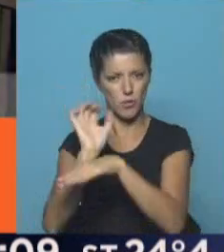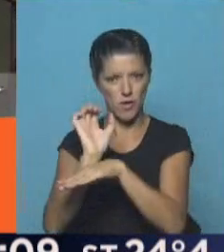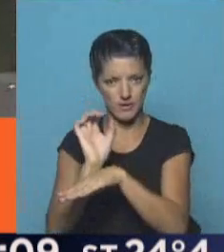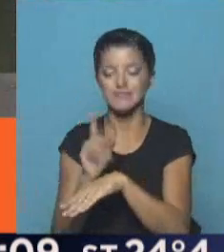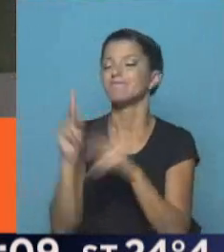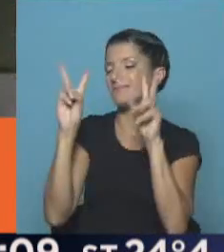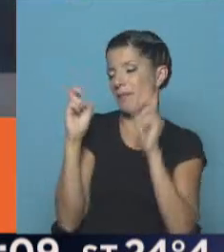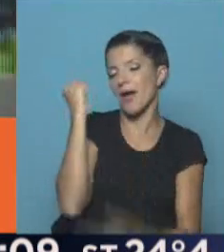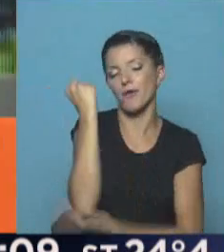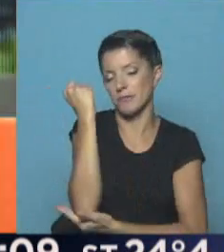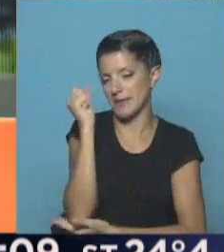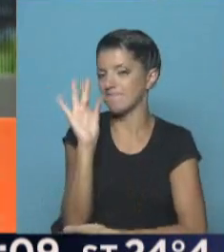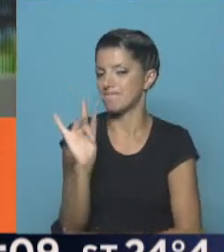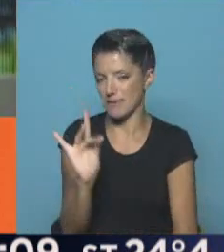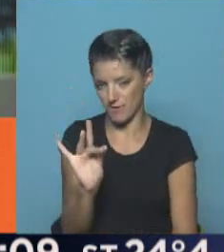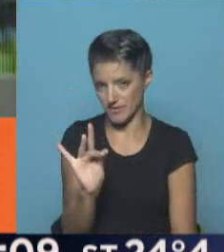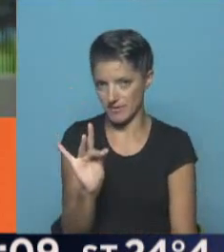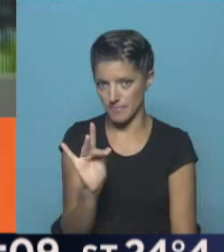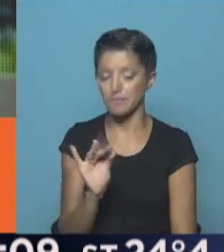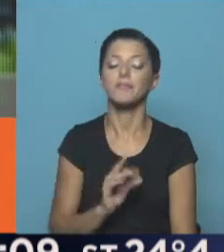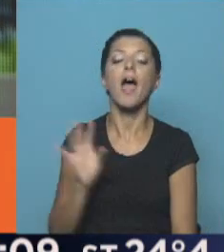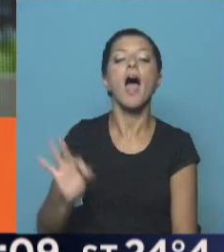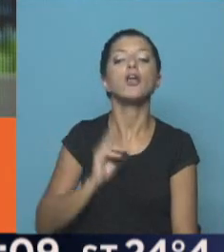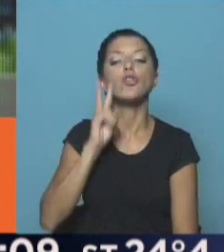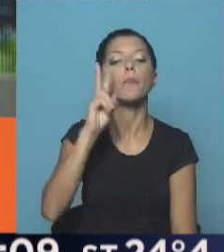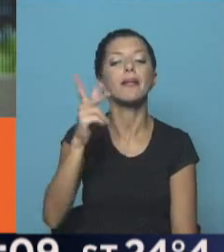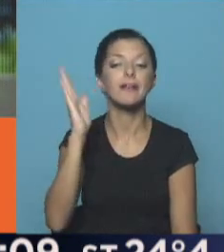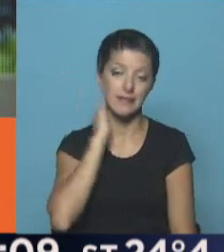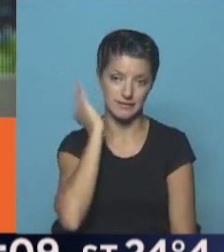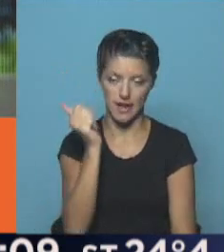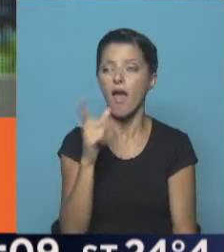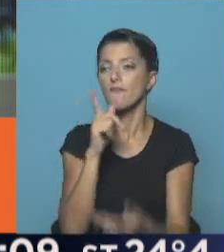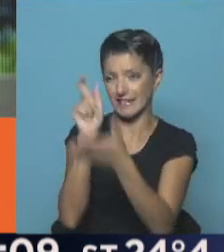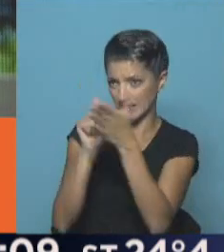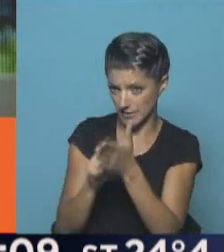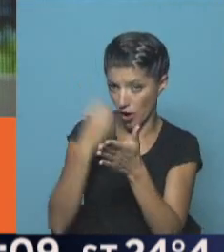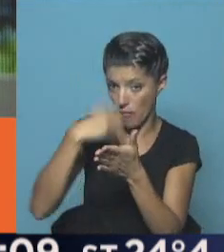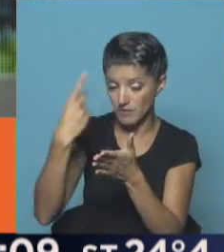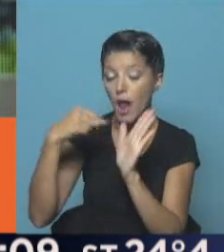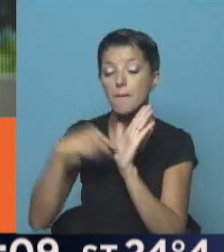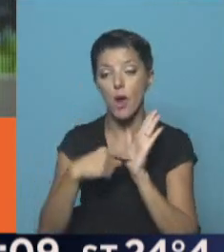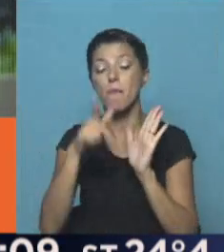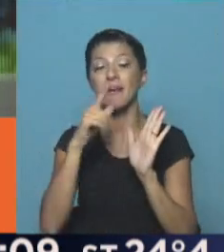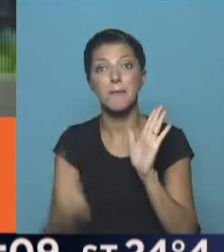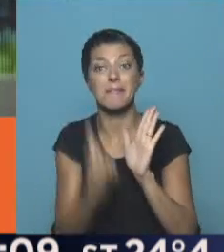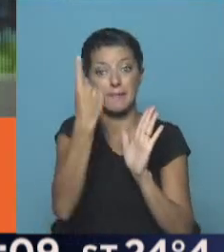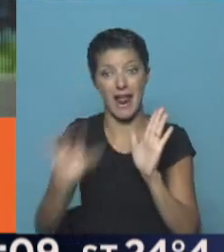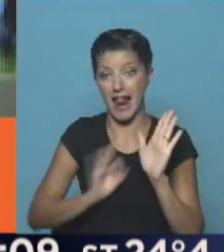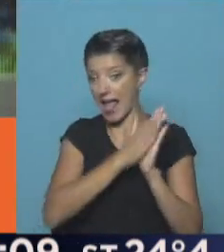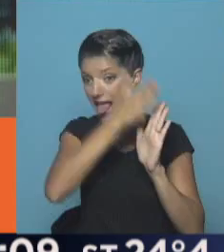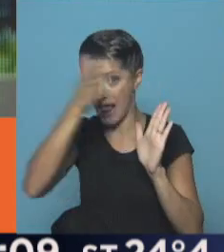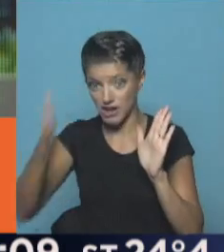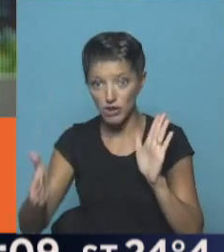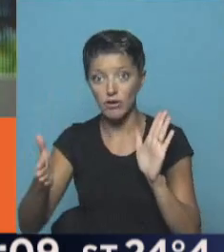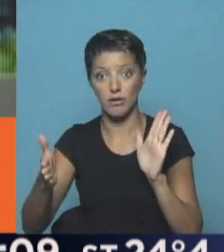términos económicos. Es el 2016, cierra, todavía no están las estadísticas oficiales, pero se estima que va a ser el primer año